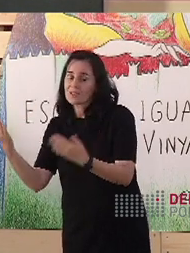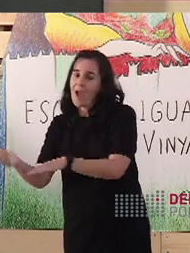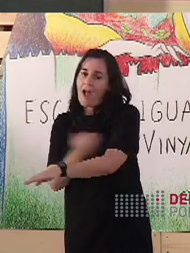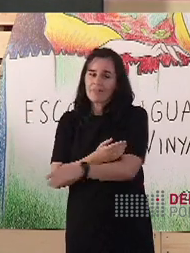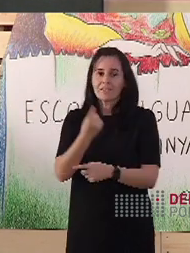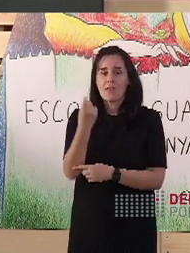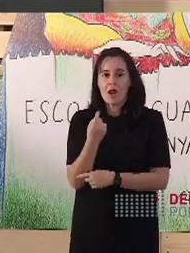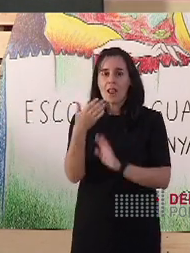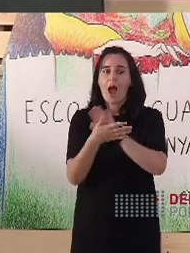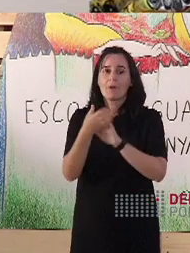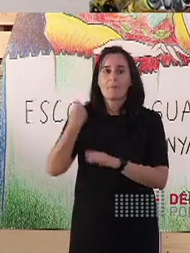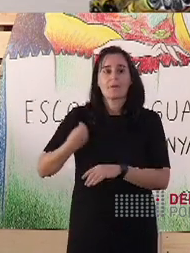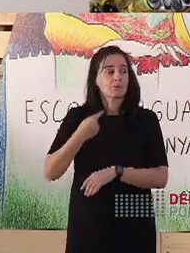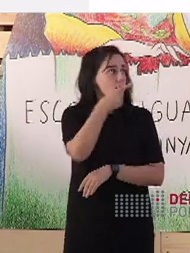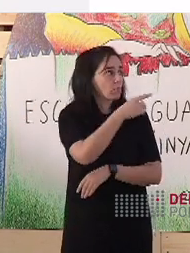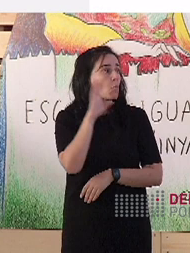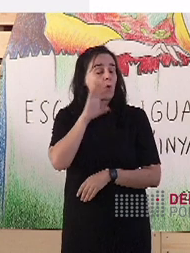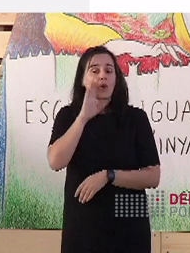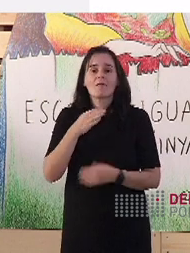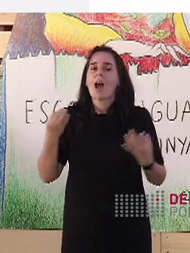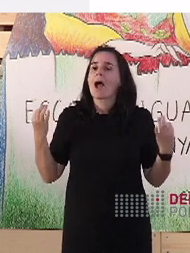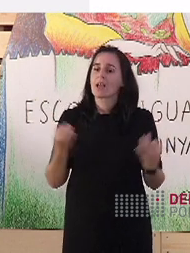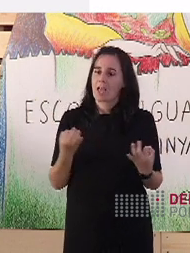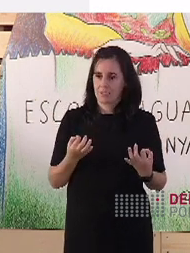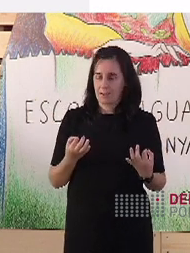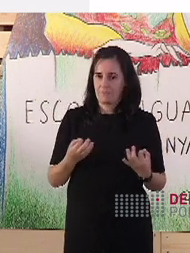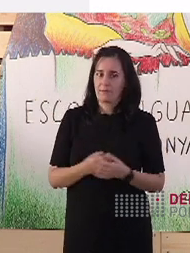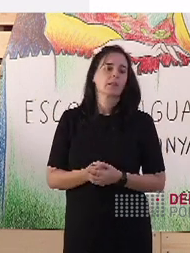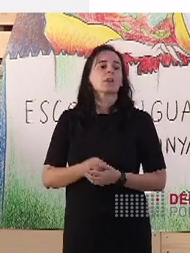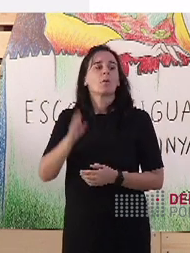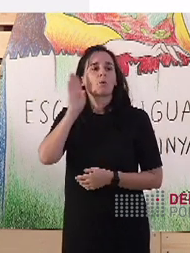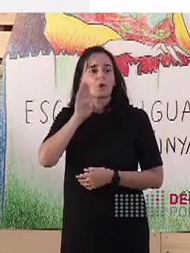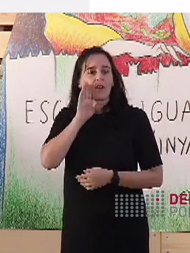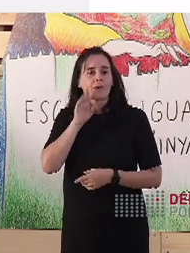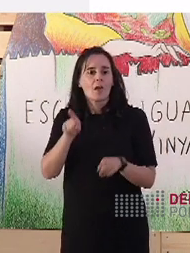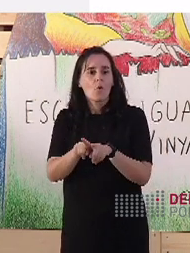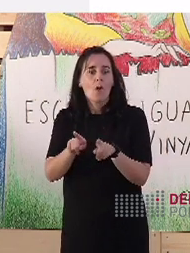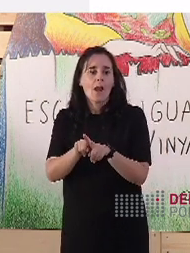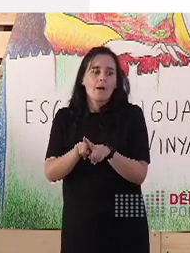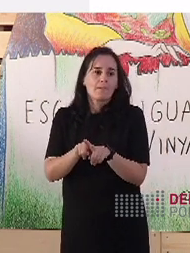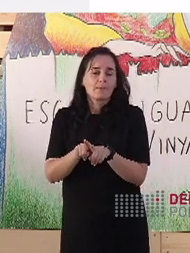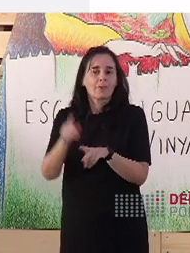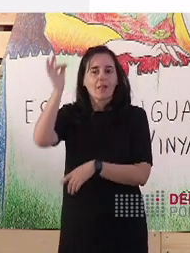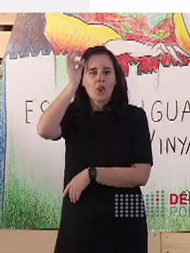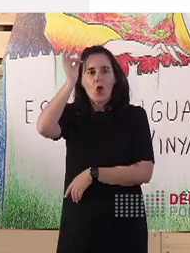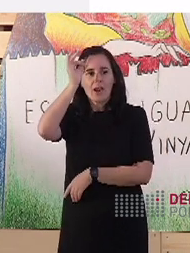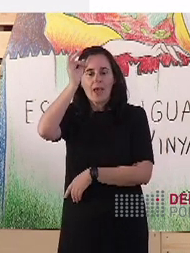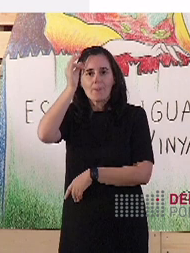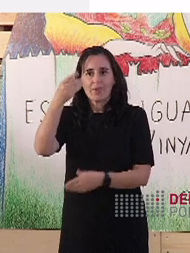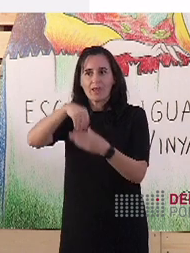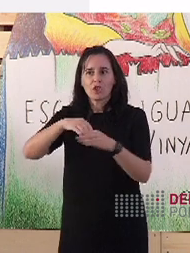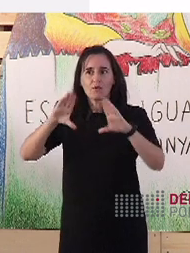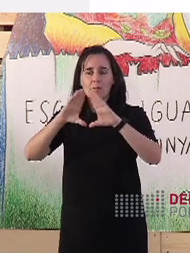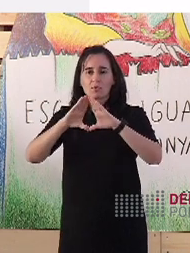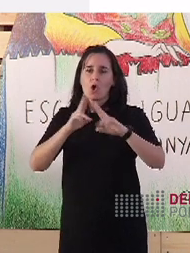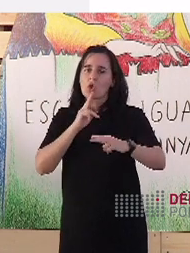qué es la pornografía teoría. Pues la pornografía es la teoría de lo que en el feminismo llamamos el